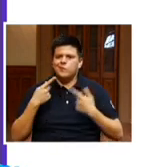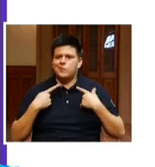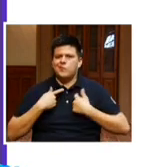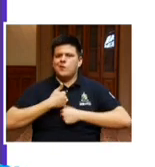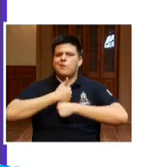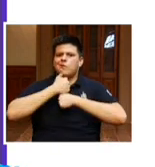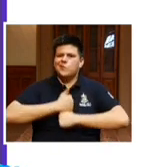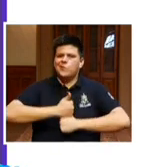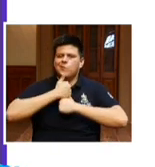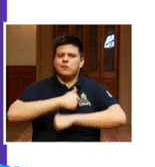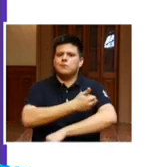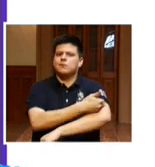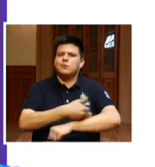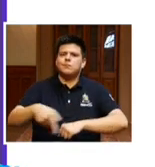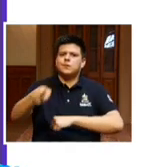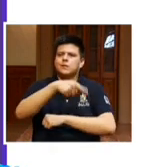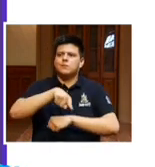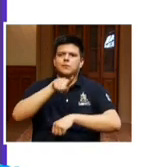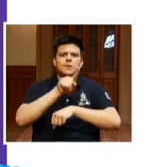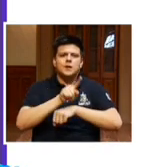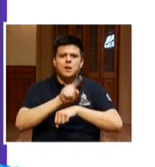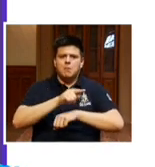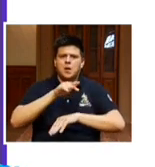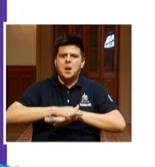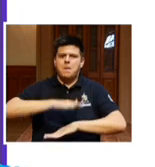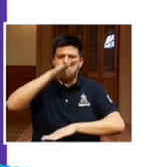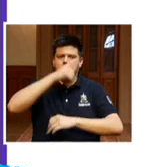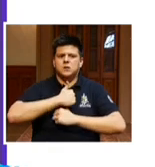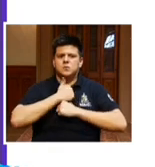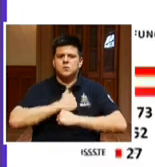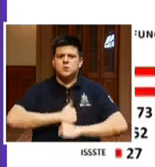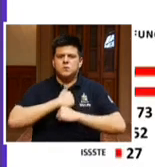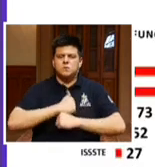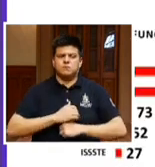por esto, muchas familias cada día.